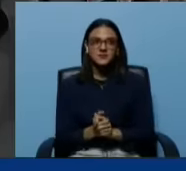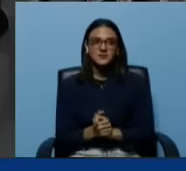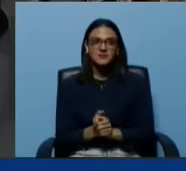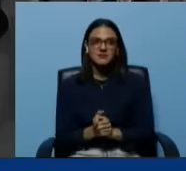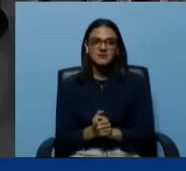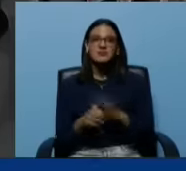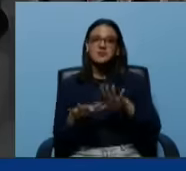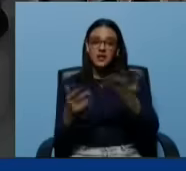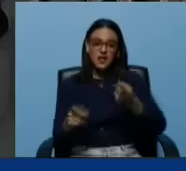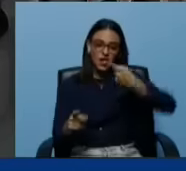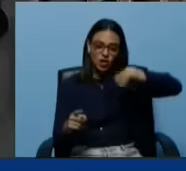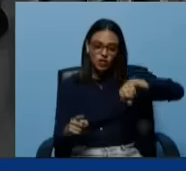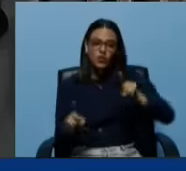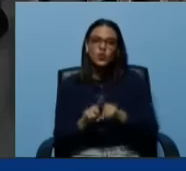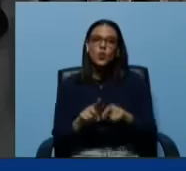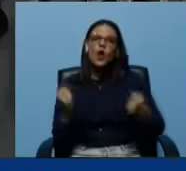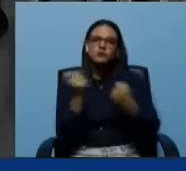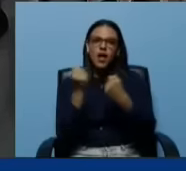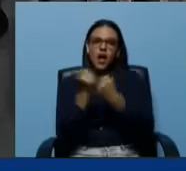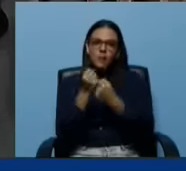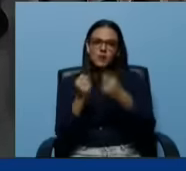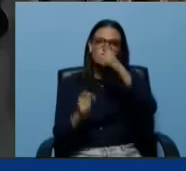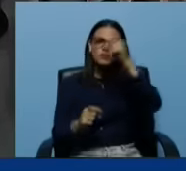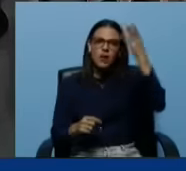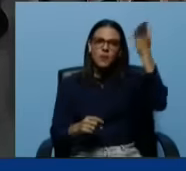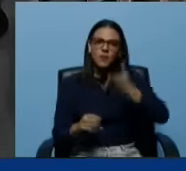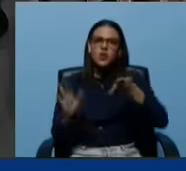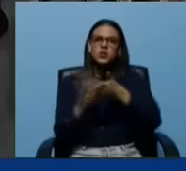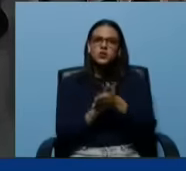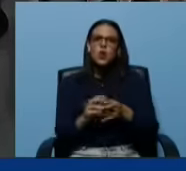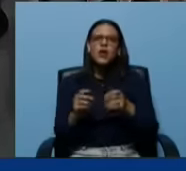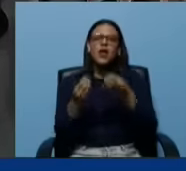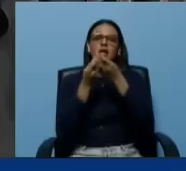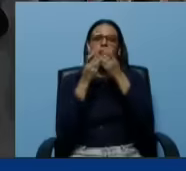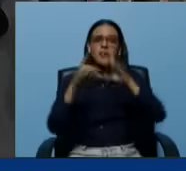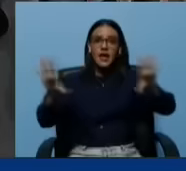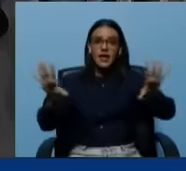que nosotros apoyamos la declaración de la cumbre.